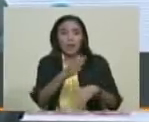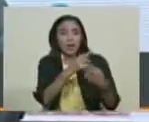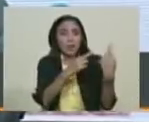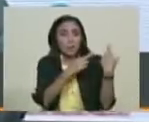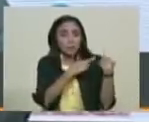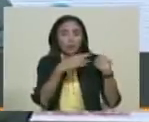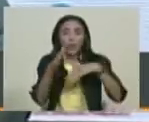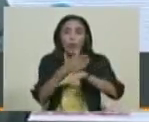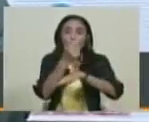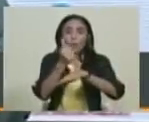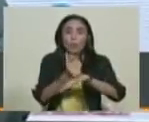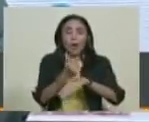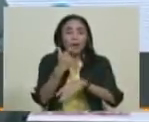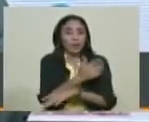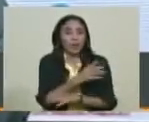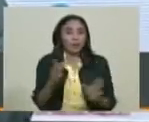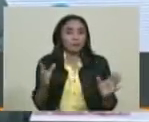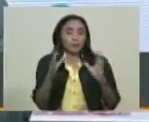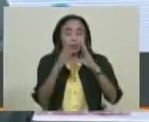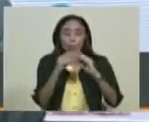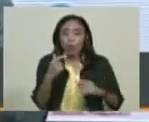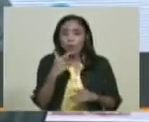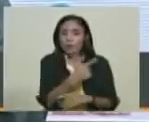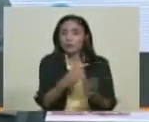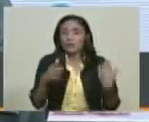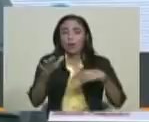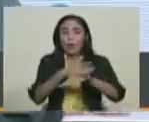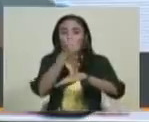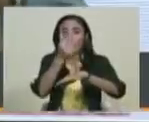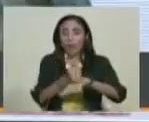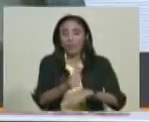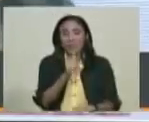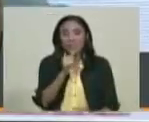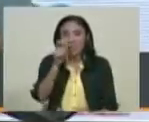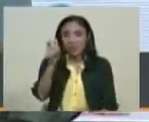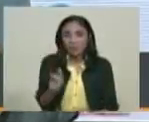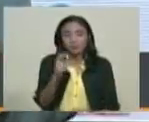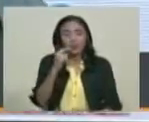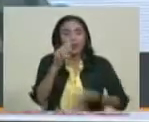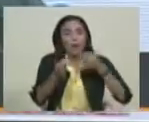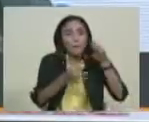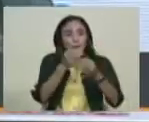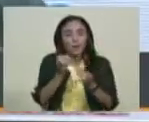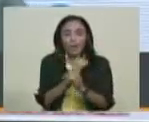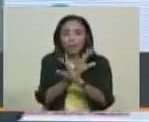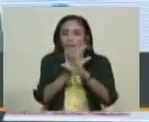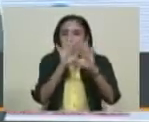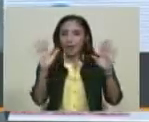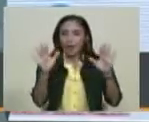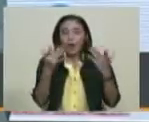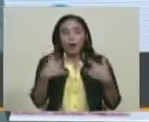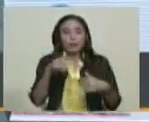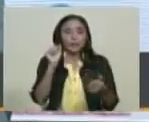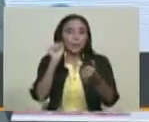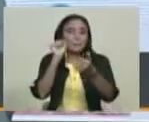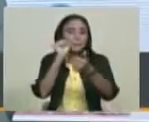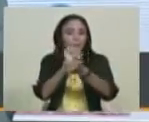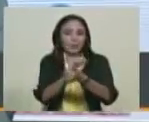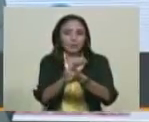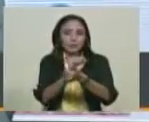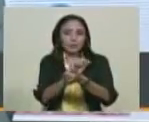responsables directos de este atentado criminal han declarado y están convictos y ahora